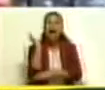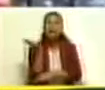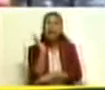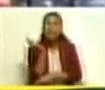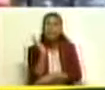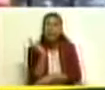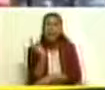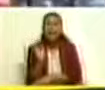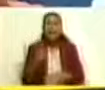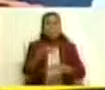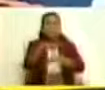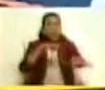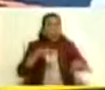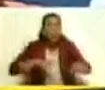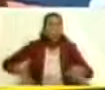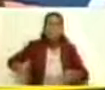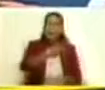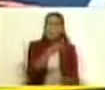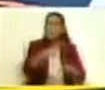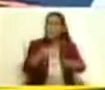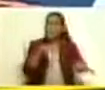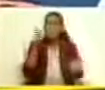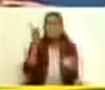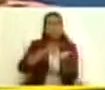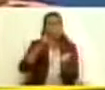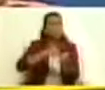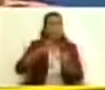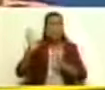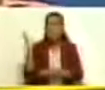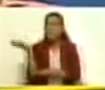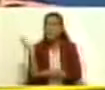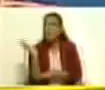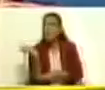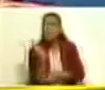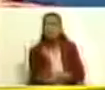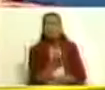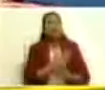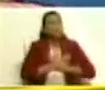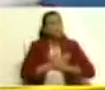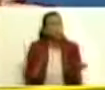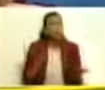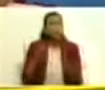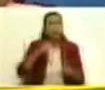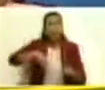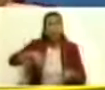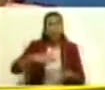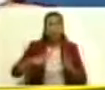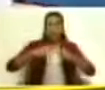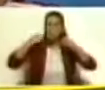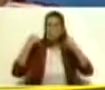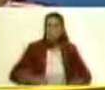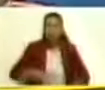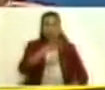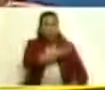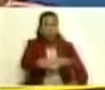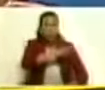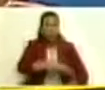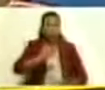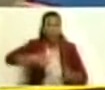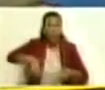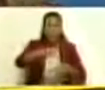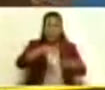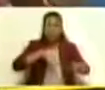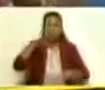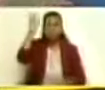asambleas, mayor participación. Cuente con nosotros porque somos un ejército social, señor